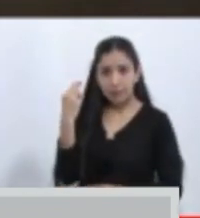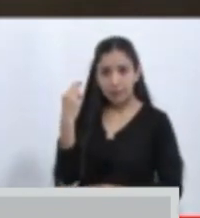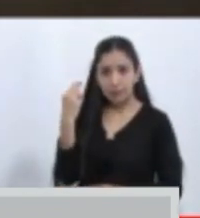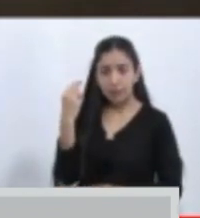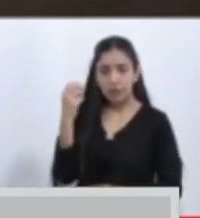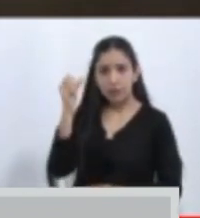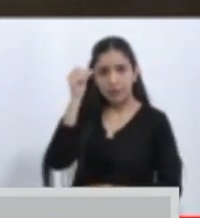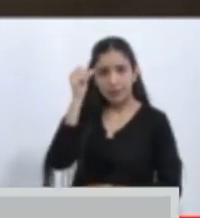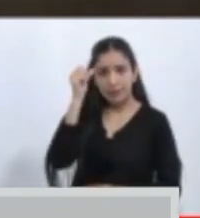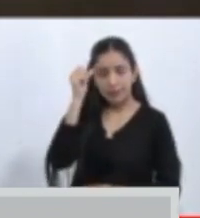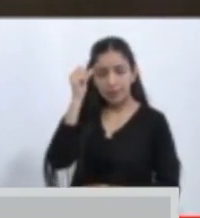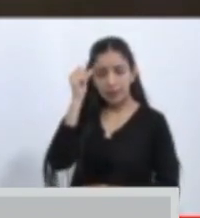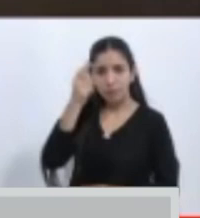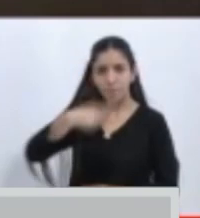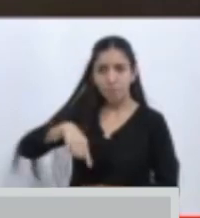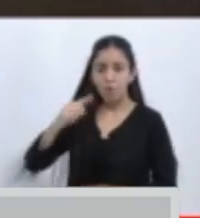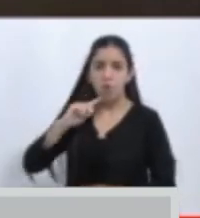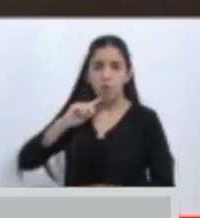una experiencia que nos